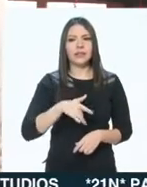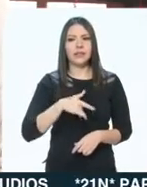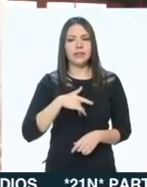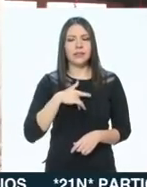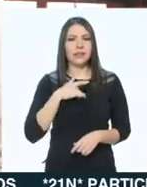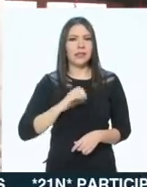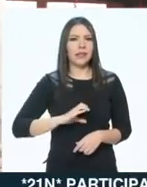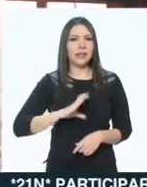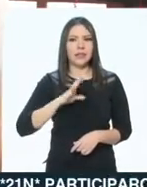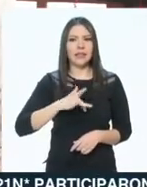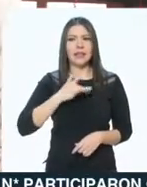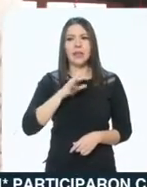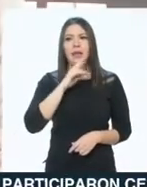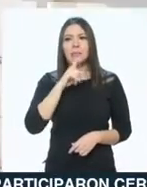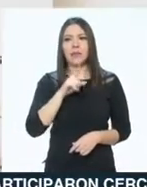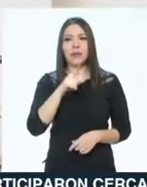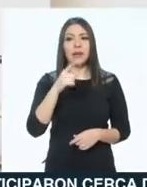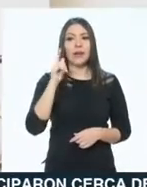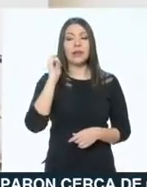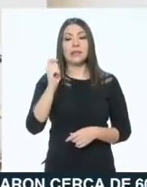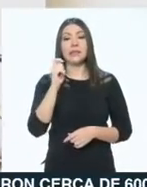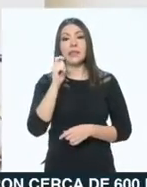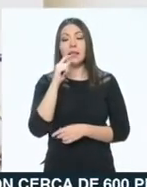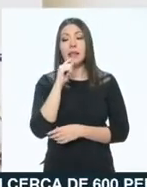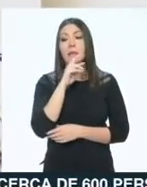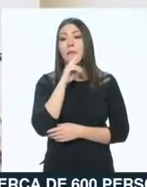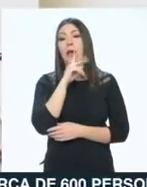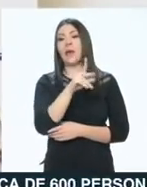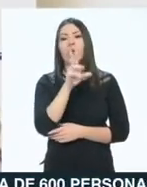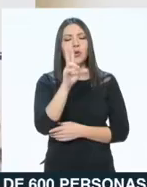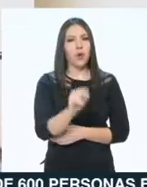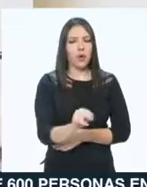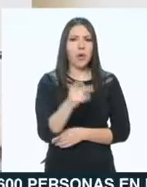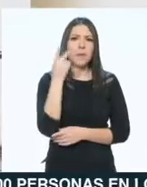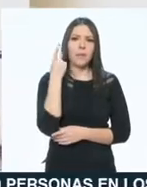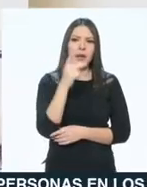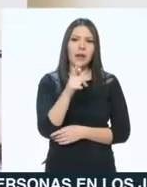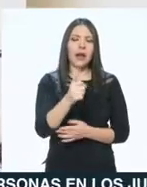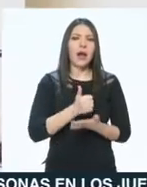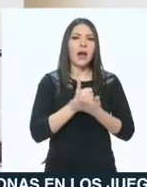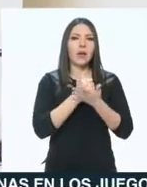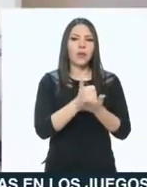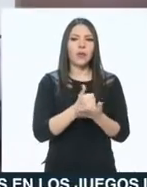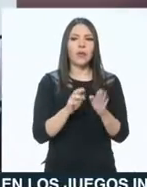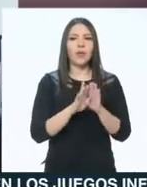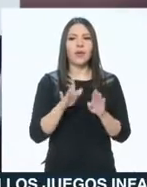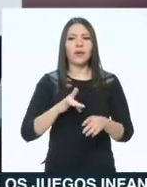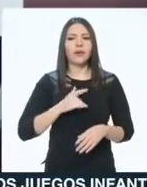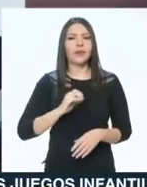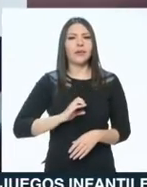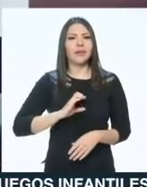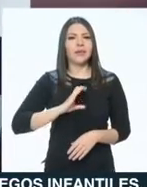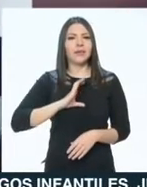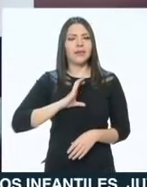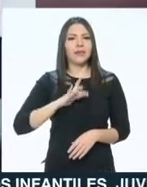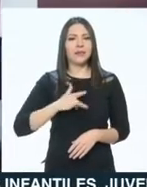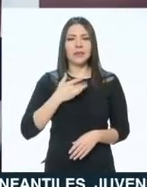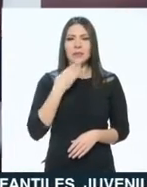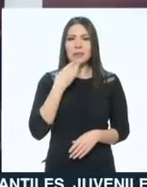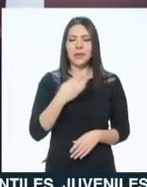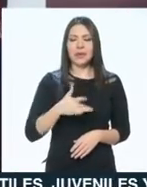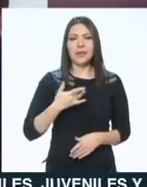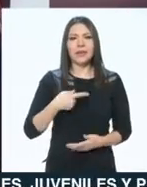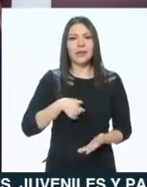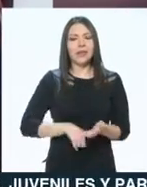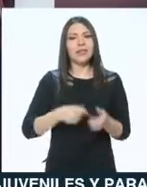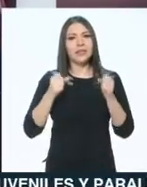sentirnos mejor. No quiere decir que seas mejor, ¿no? O sea, por supuesto. Pero sí te da algo como de empoderamiento, de sentirte más segura, de